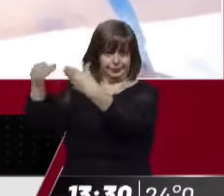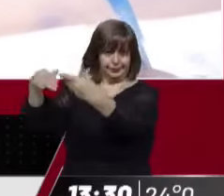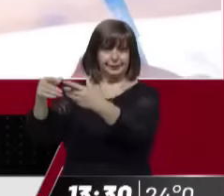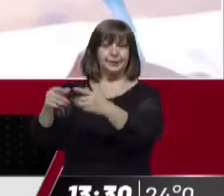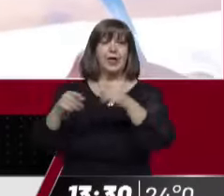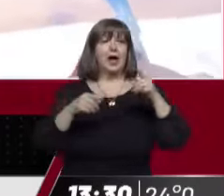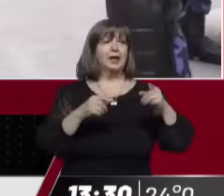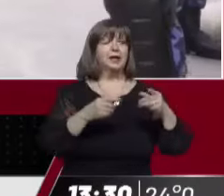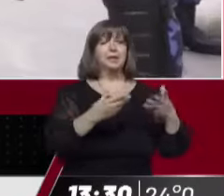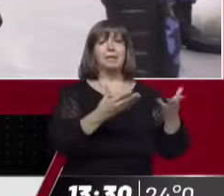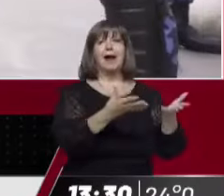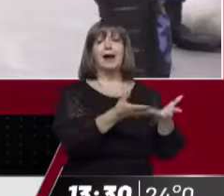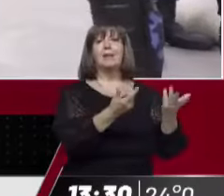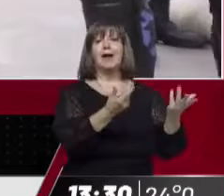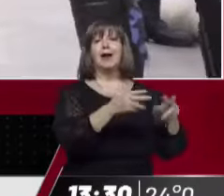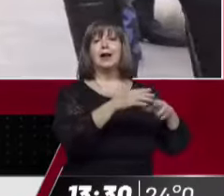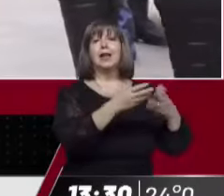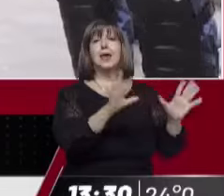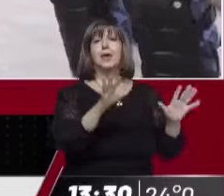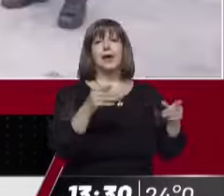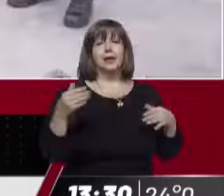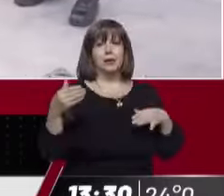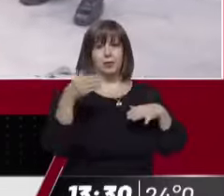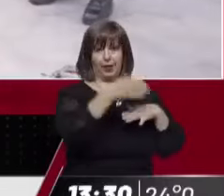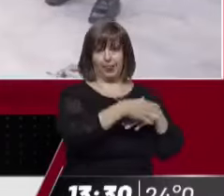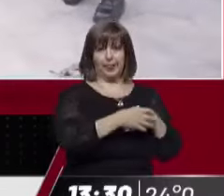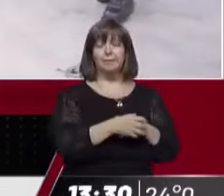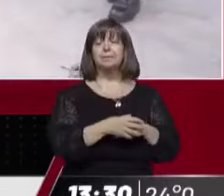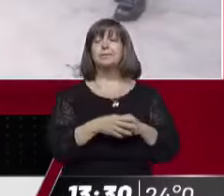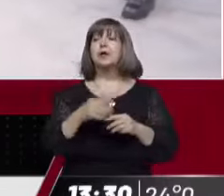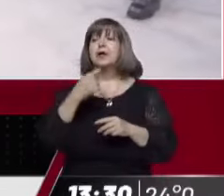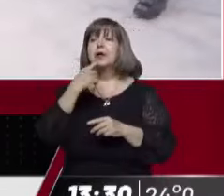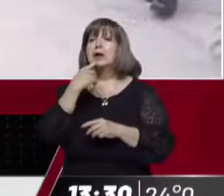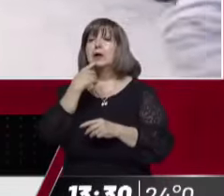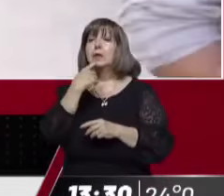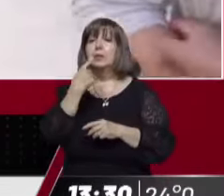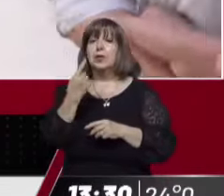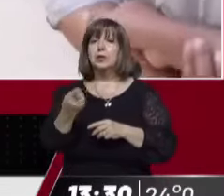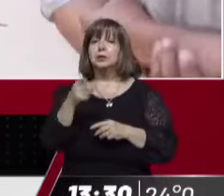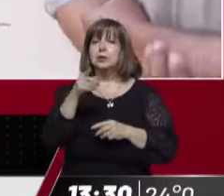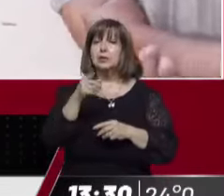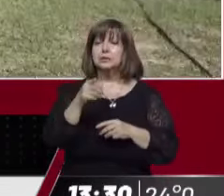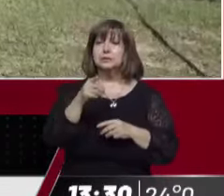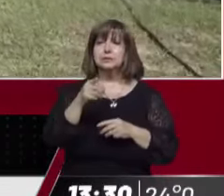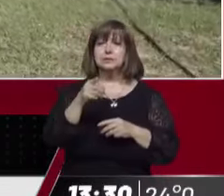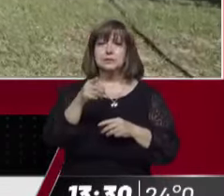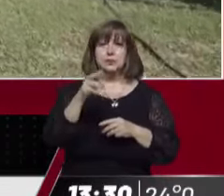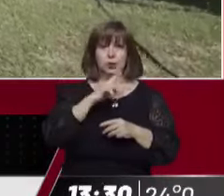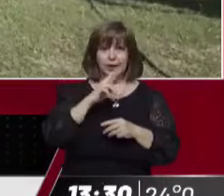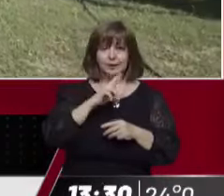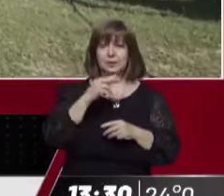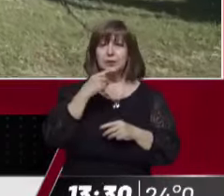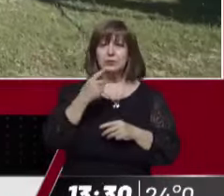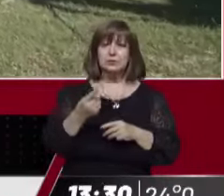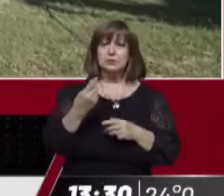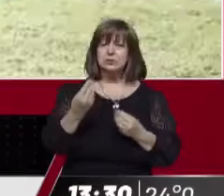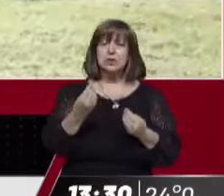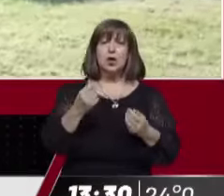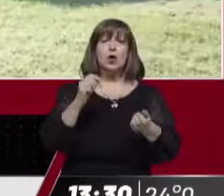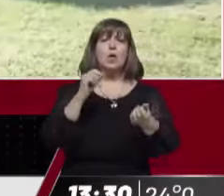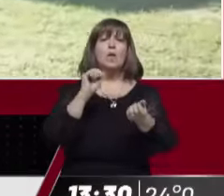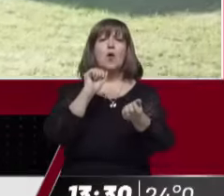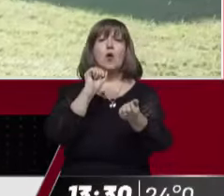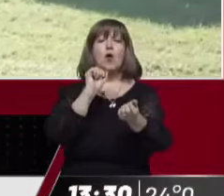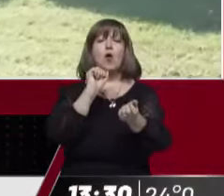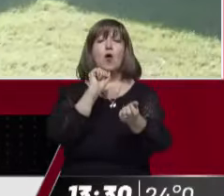a la sociedad también de cuando, por ejemplo, una persona comete un delito que muchas veces es excarcelable, terminan estando muy poquito tiempo y después